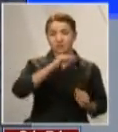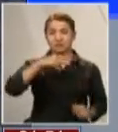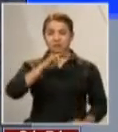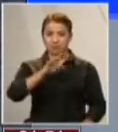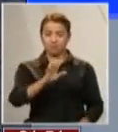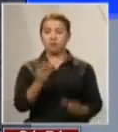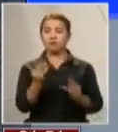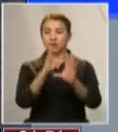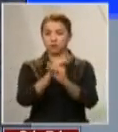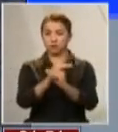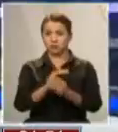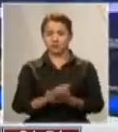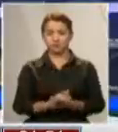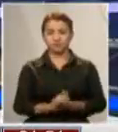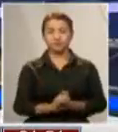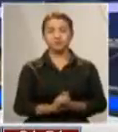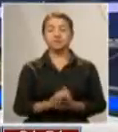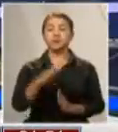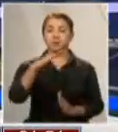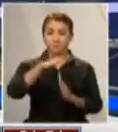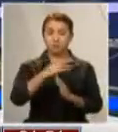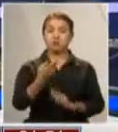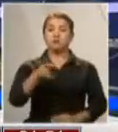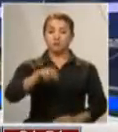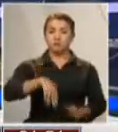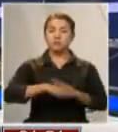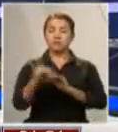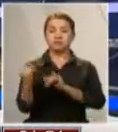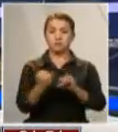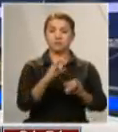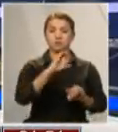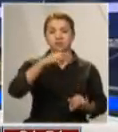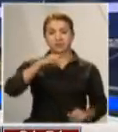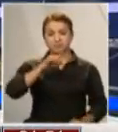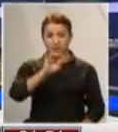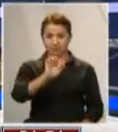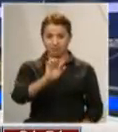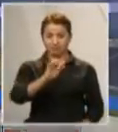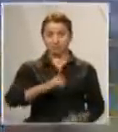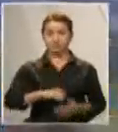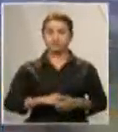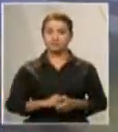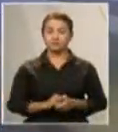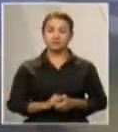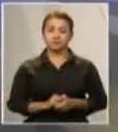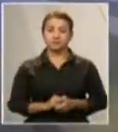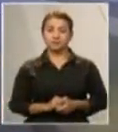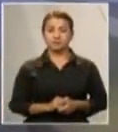Prime. Buenas noches. Vamos a la pausa y ya volvemos con más. Esto es CNN Prime.